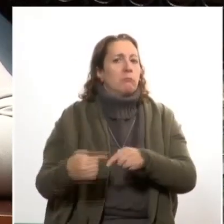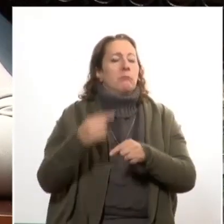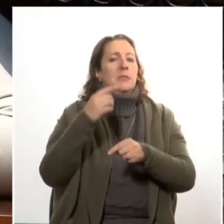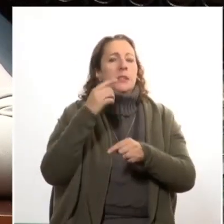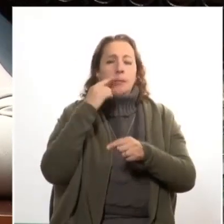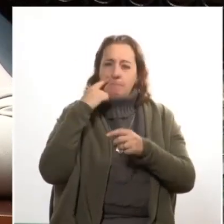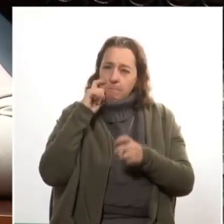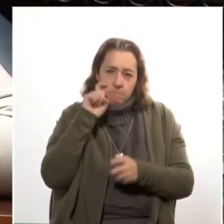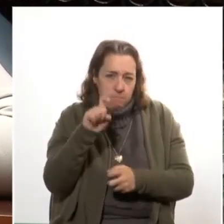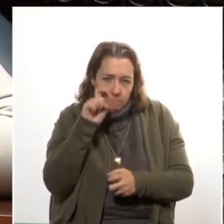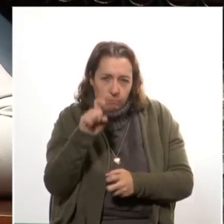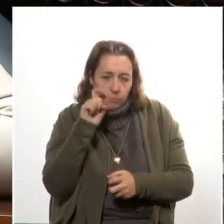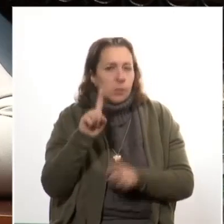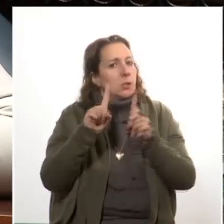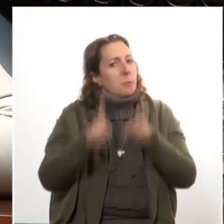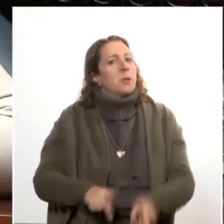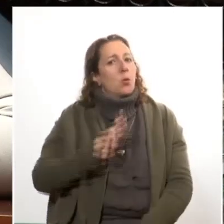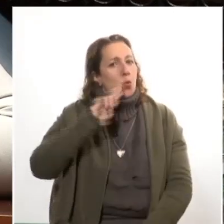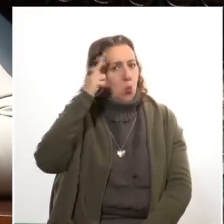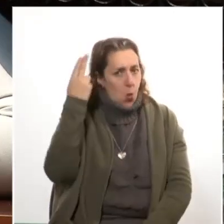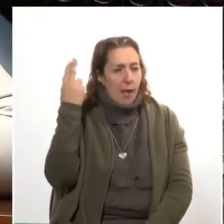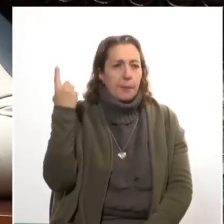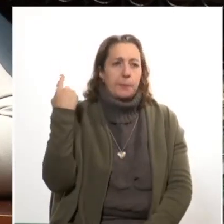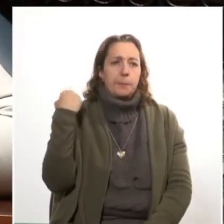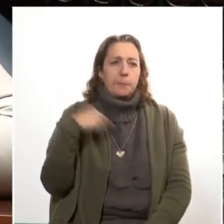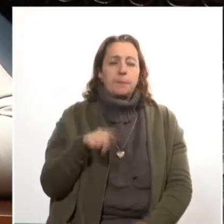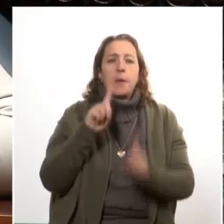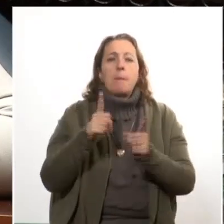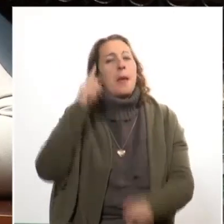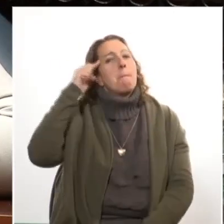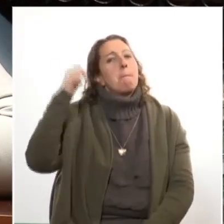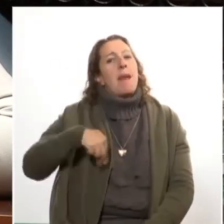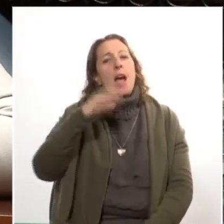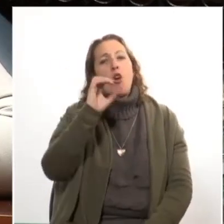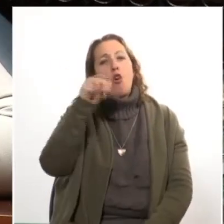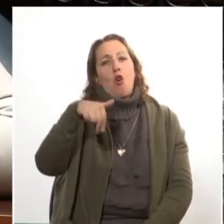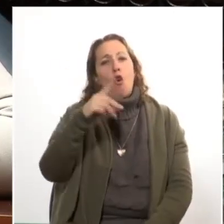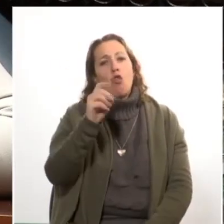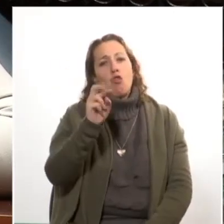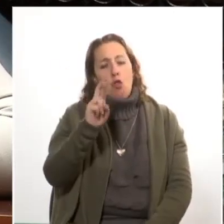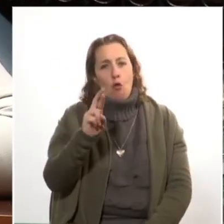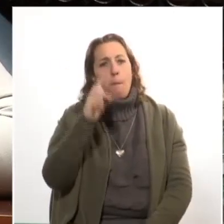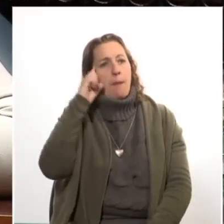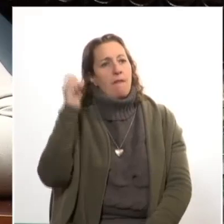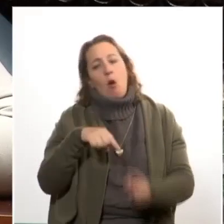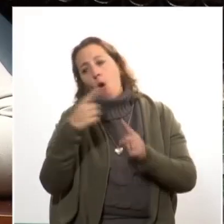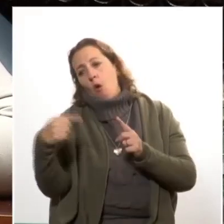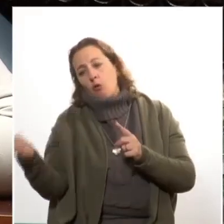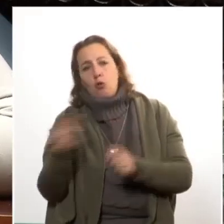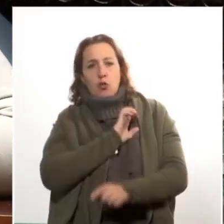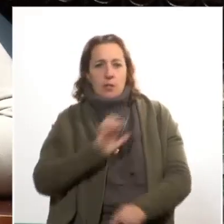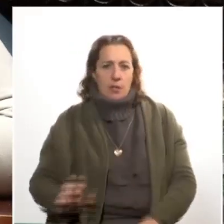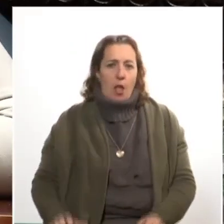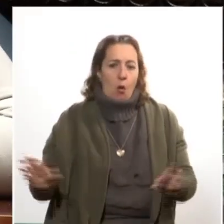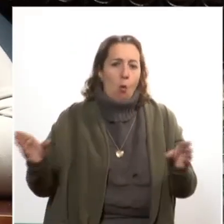nuestro país, y en el marco del exterminio de un plan Cóndor planificado con otros estados del continente.